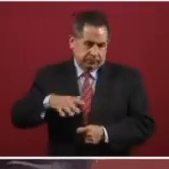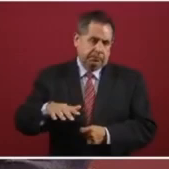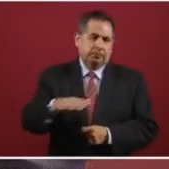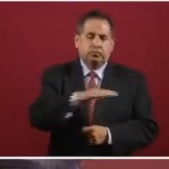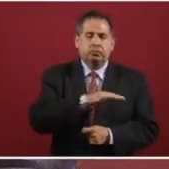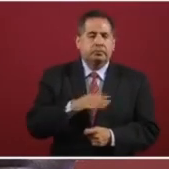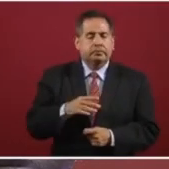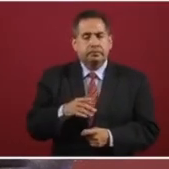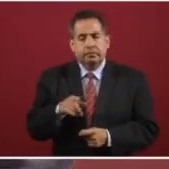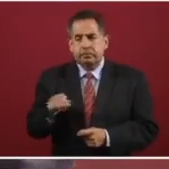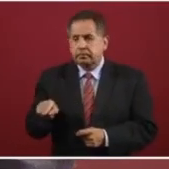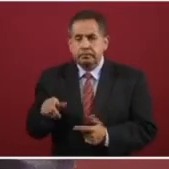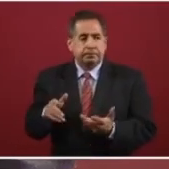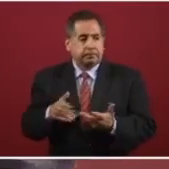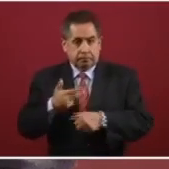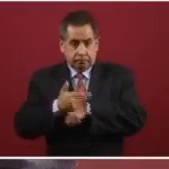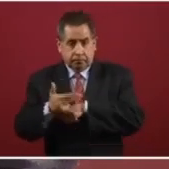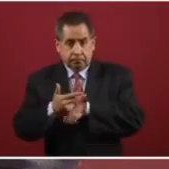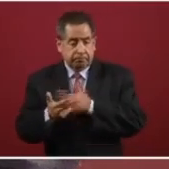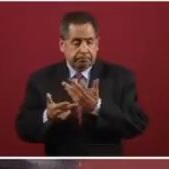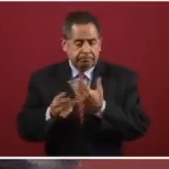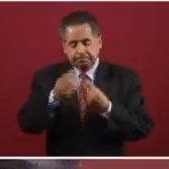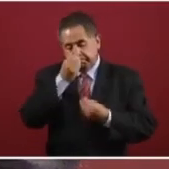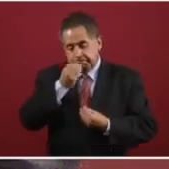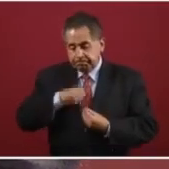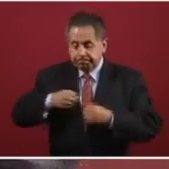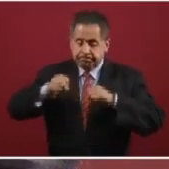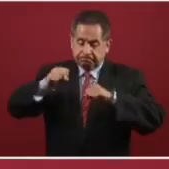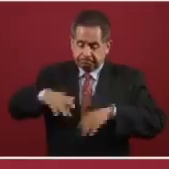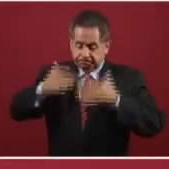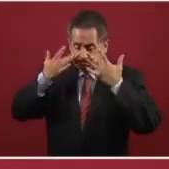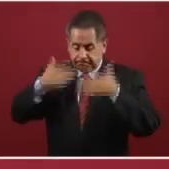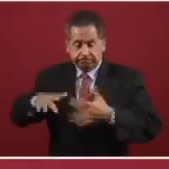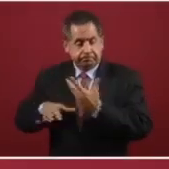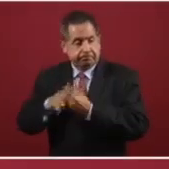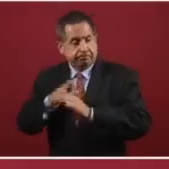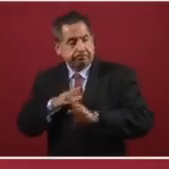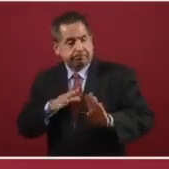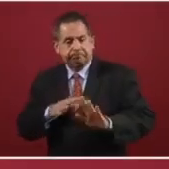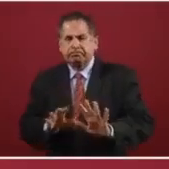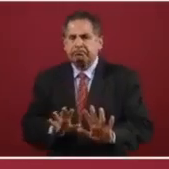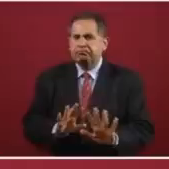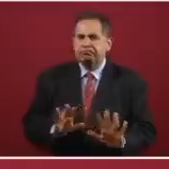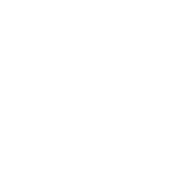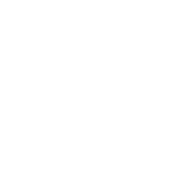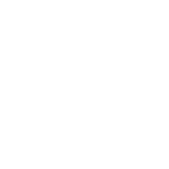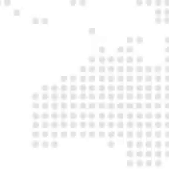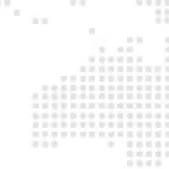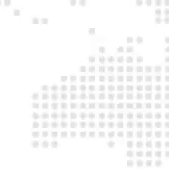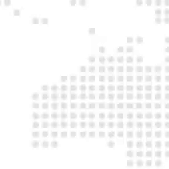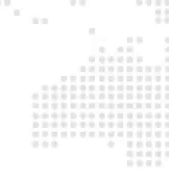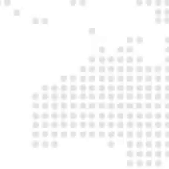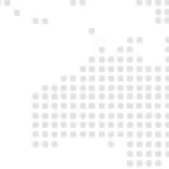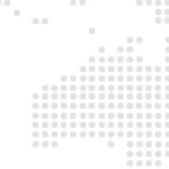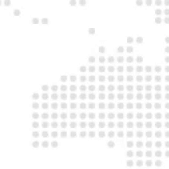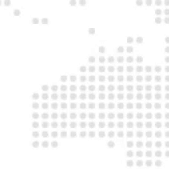vea obligada a emigrar. Con información de Verónica Torres Lizama, Notimex.